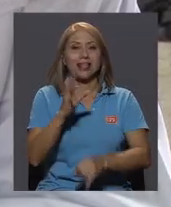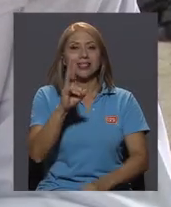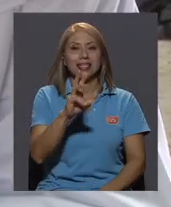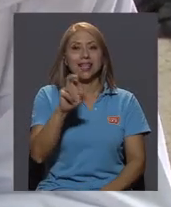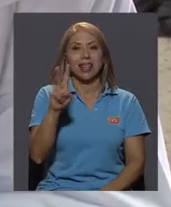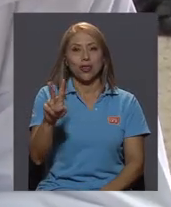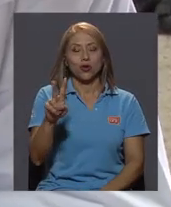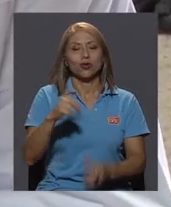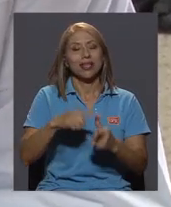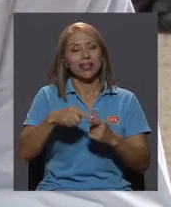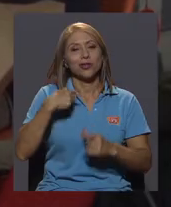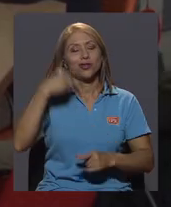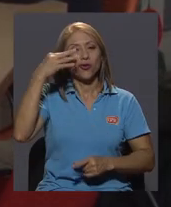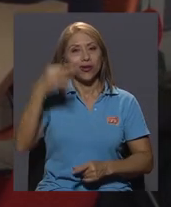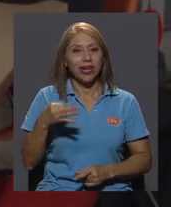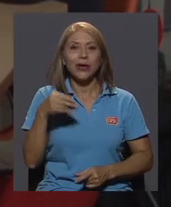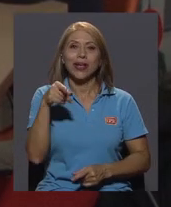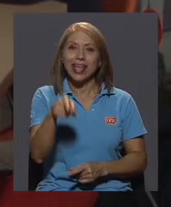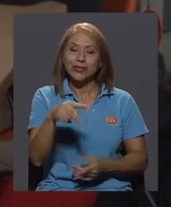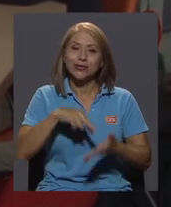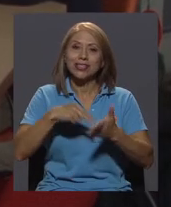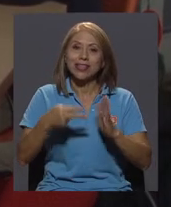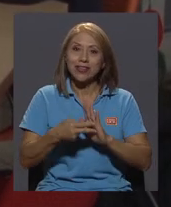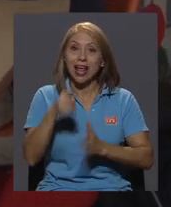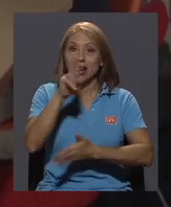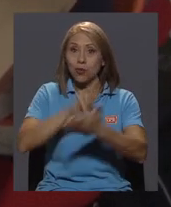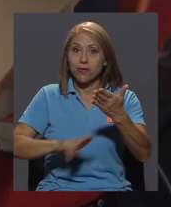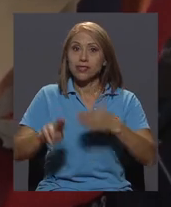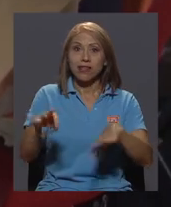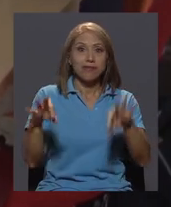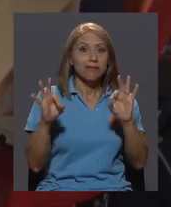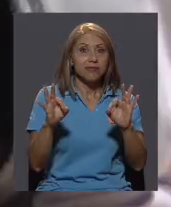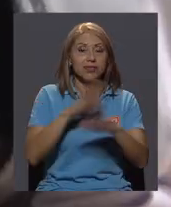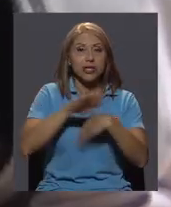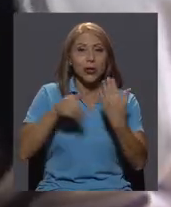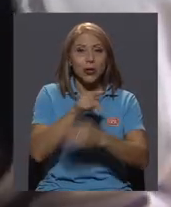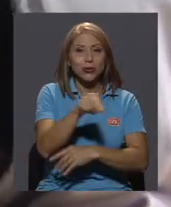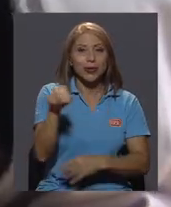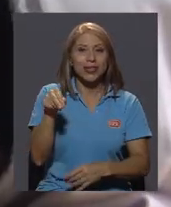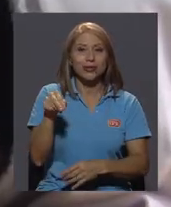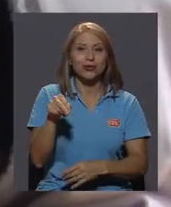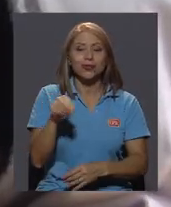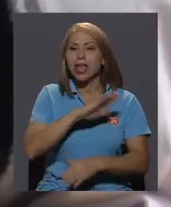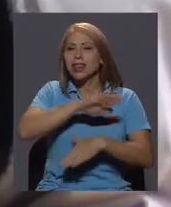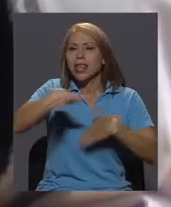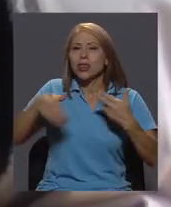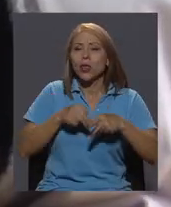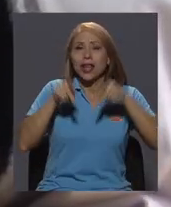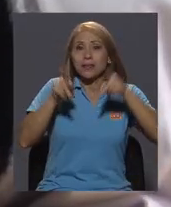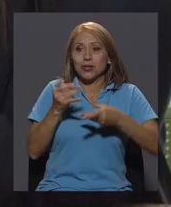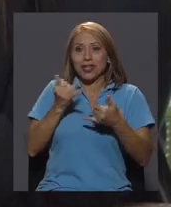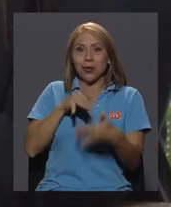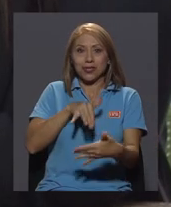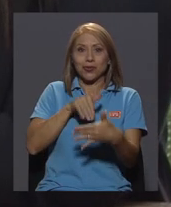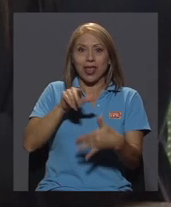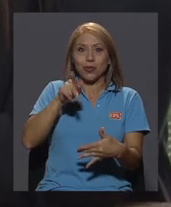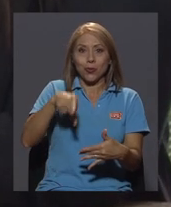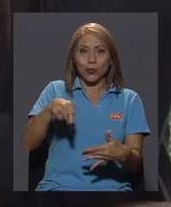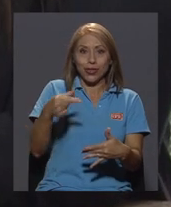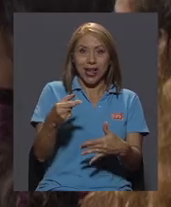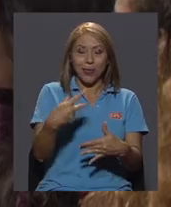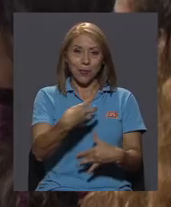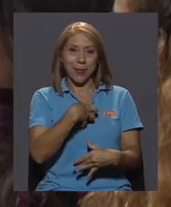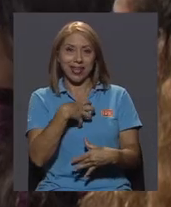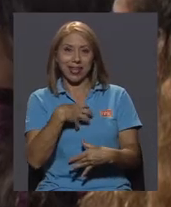62. Entonces yo creo que eso habla de la universidad y de todos los compañeros. Del total de residentes pertenecientes a